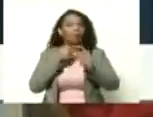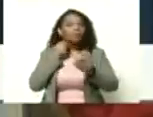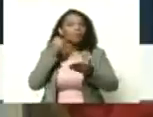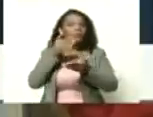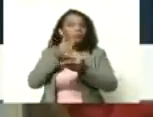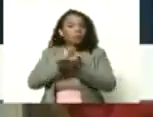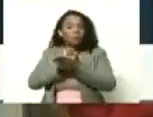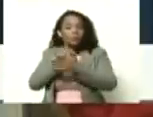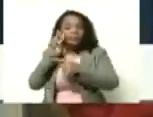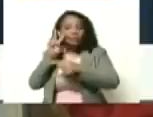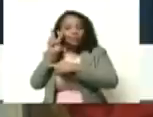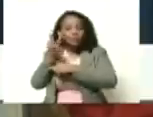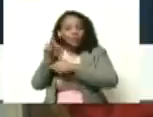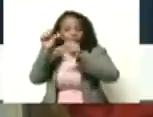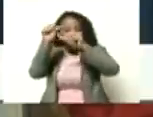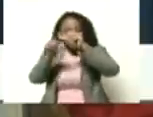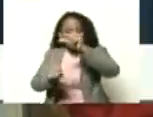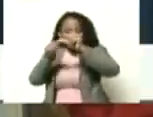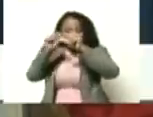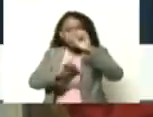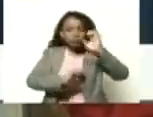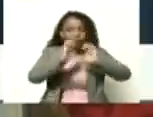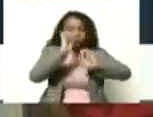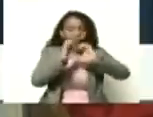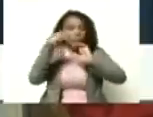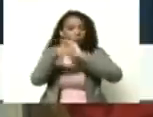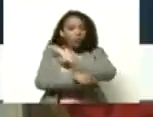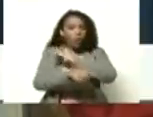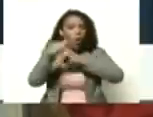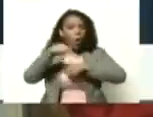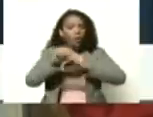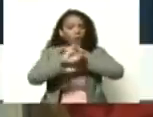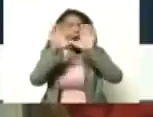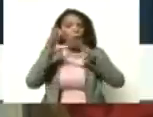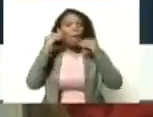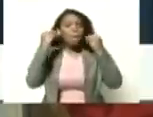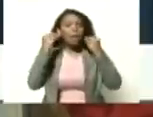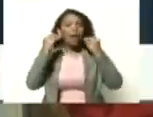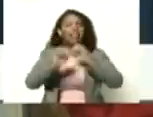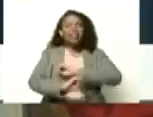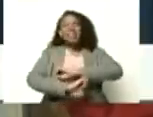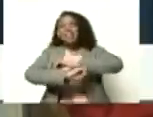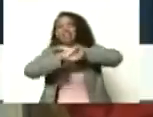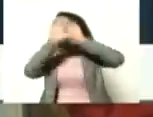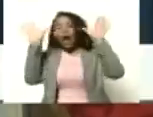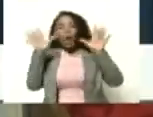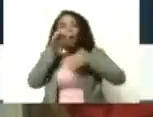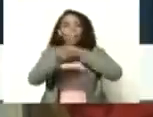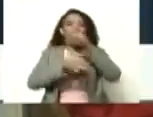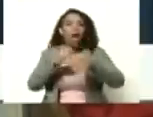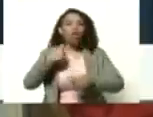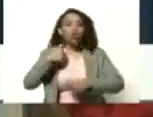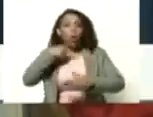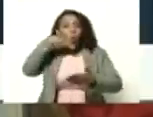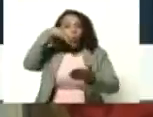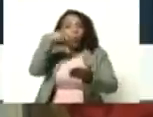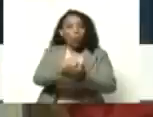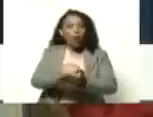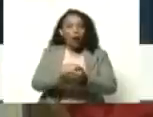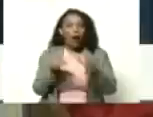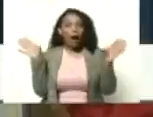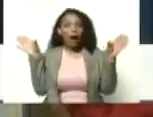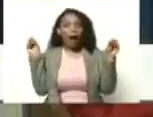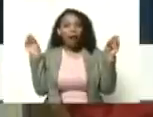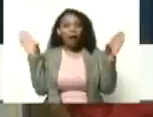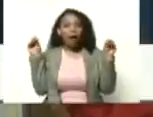que obviamente hemos determinado para esclarecer lo que yo he llamado el cangrejo de